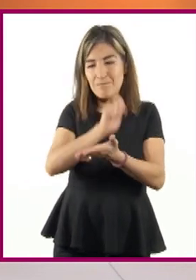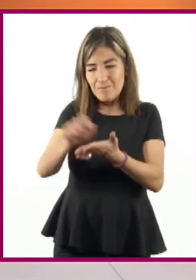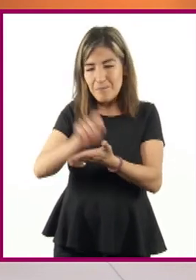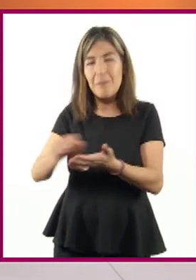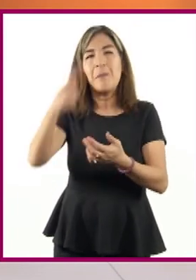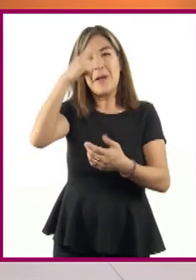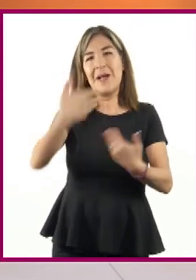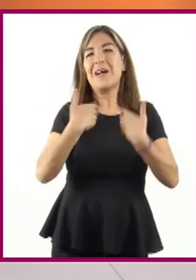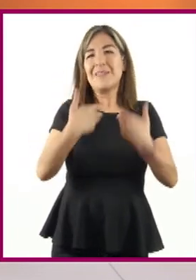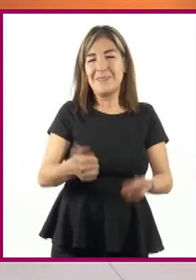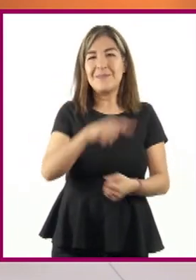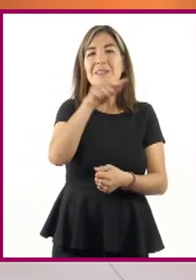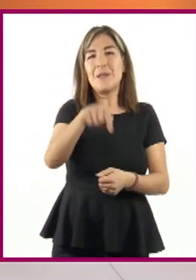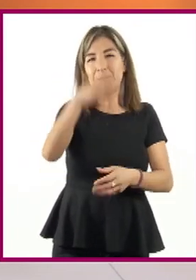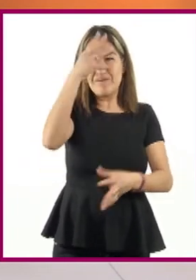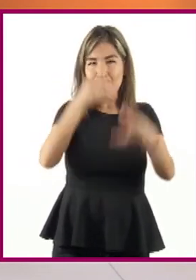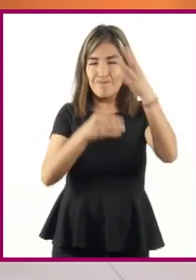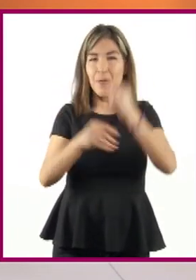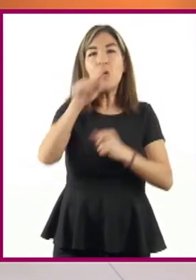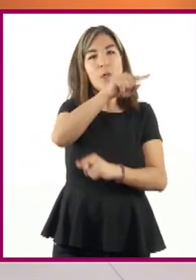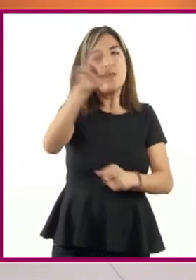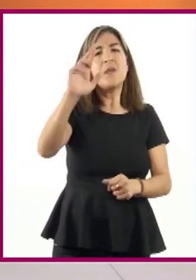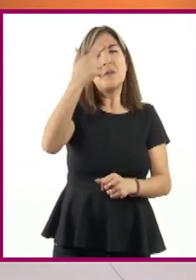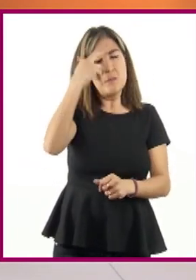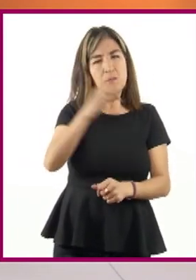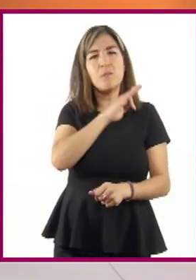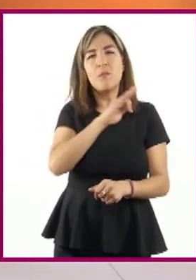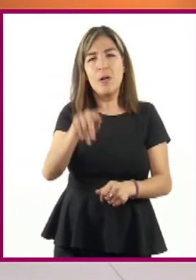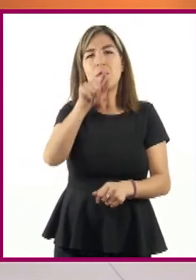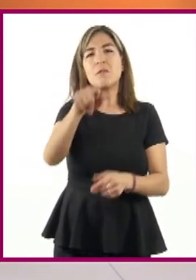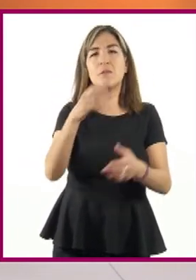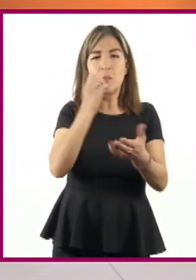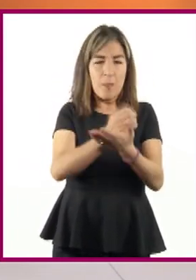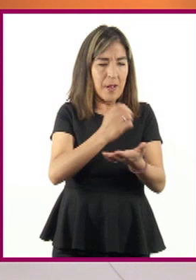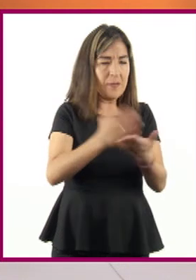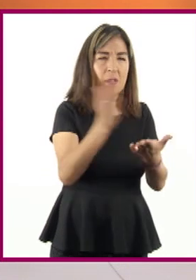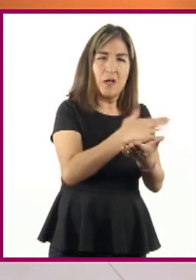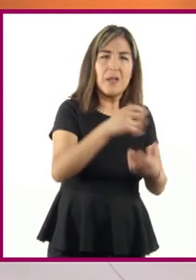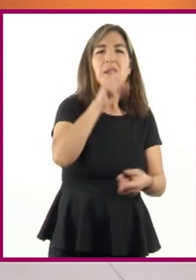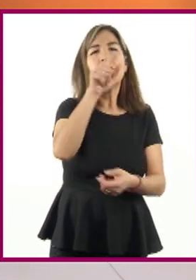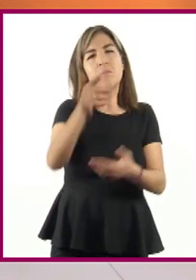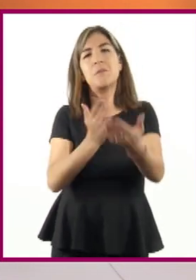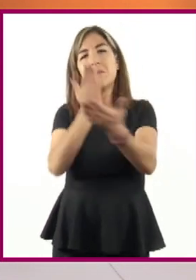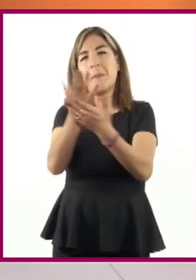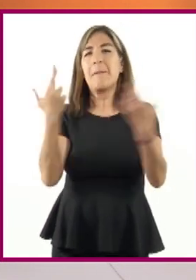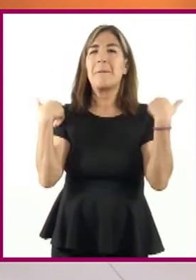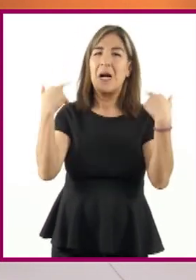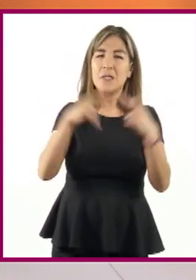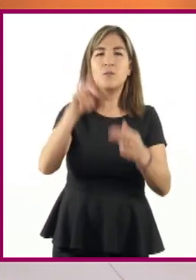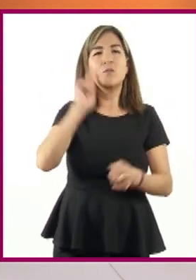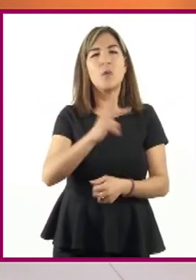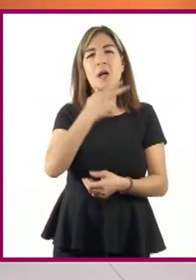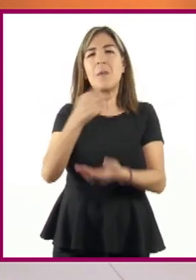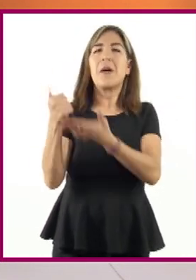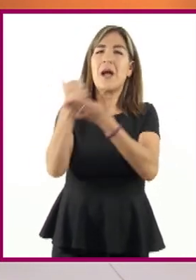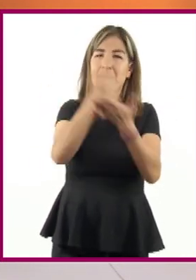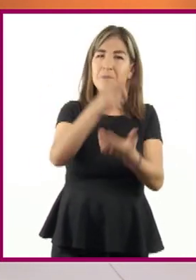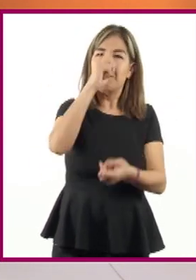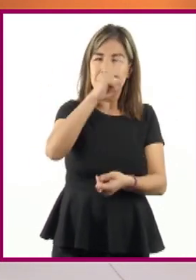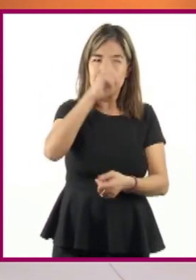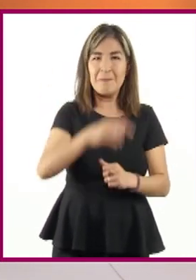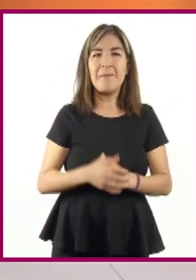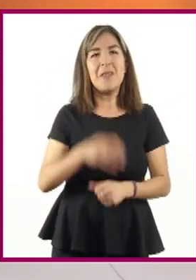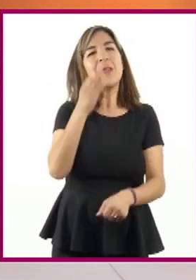sus conocimientos. Recuerden que pueden consultar sus notas o pedir retroalimentación a sus maestras o maestros. Aún